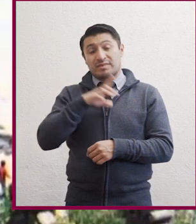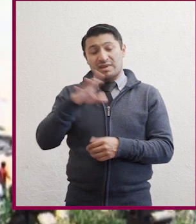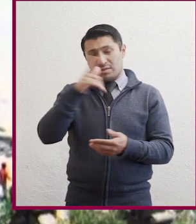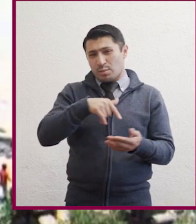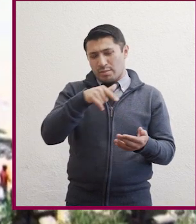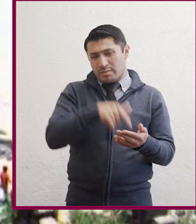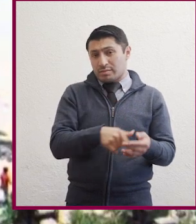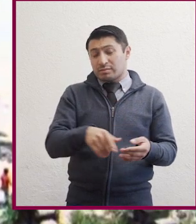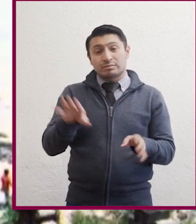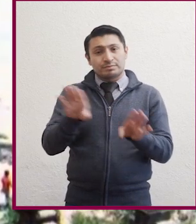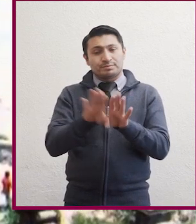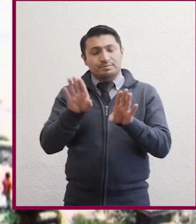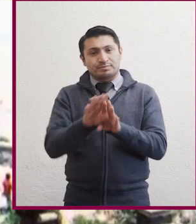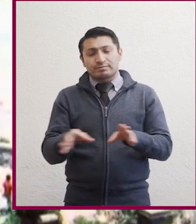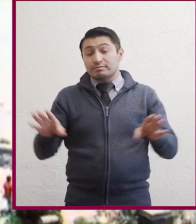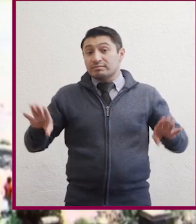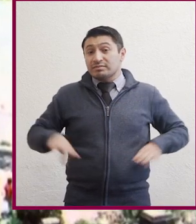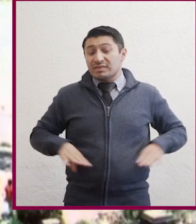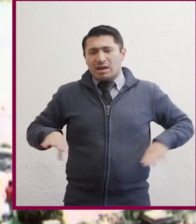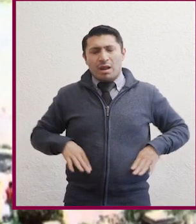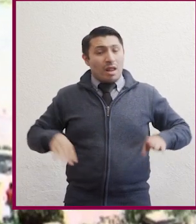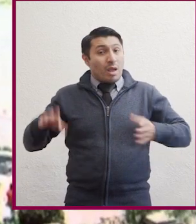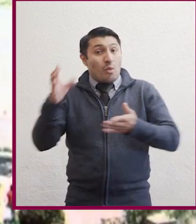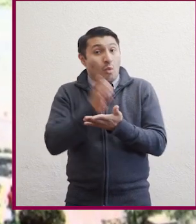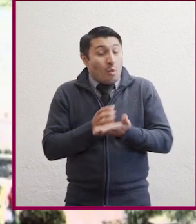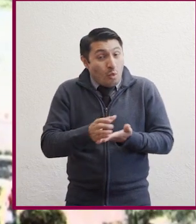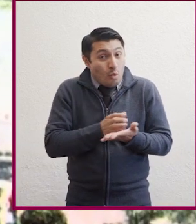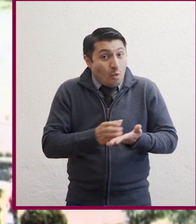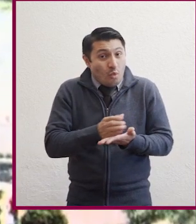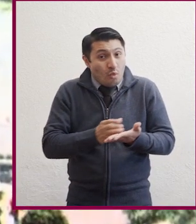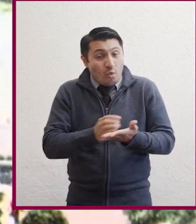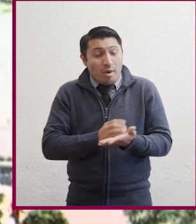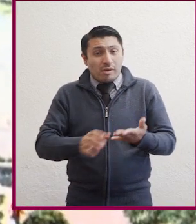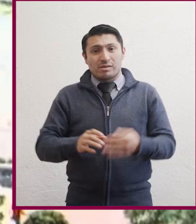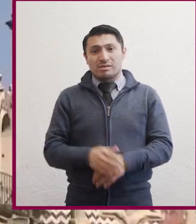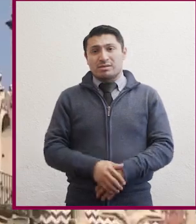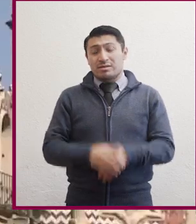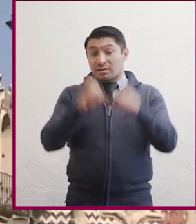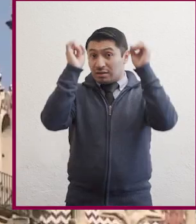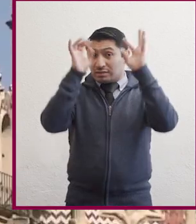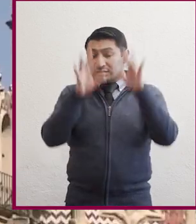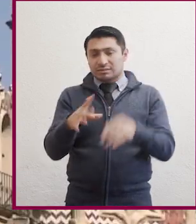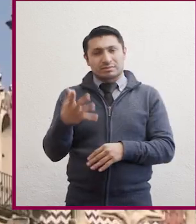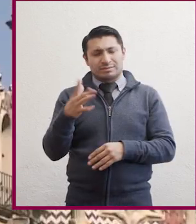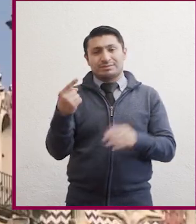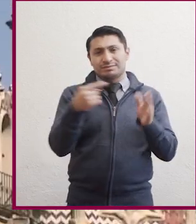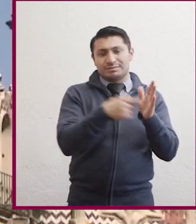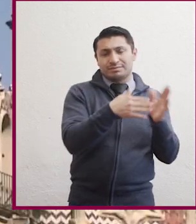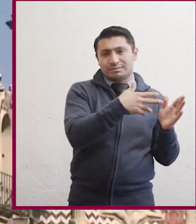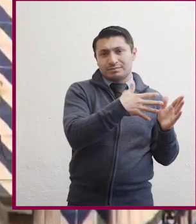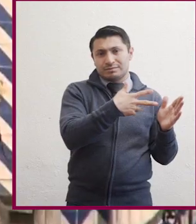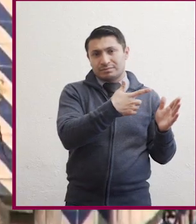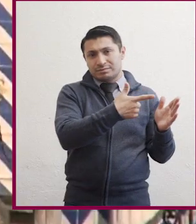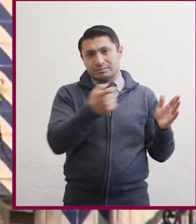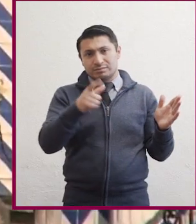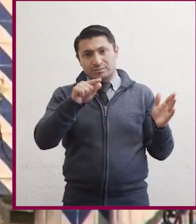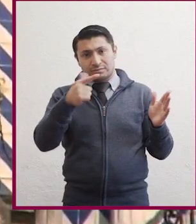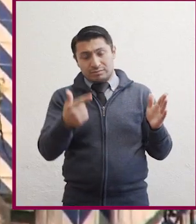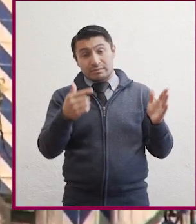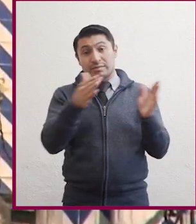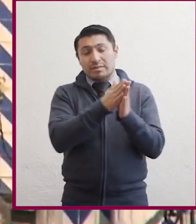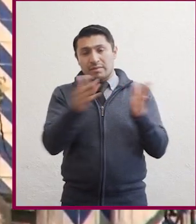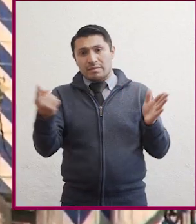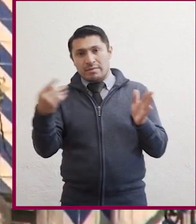este punto, al cual se le atribuían propiedades curativas. Entre 1777